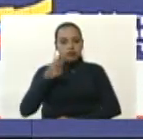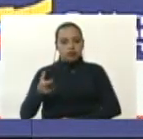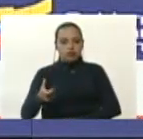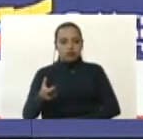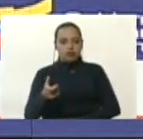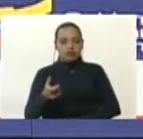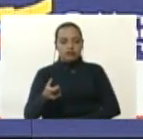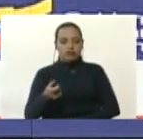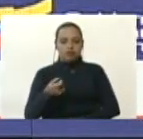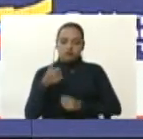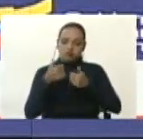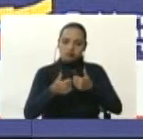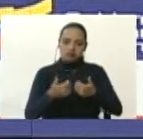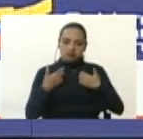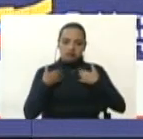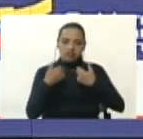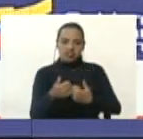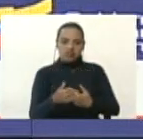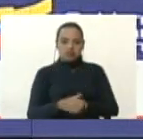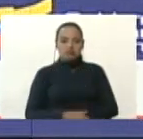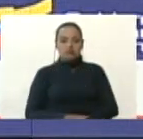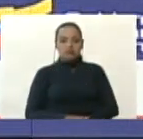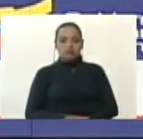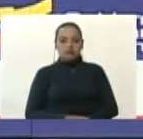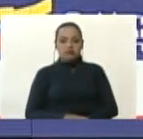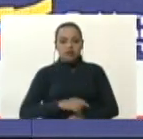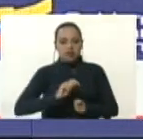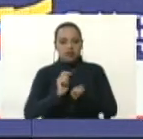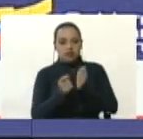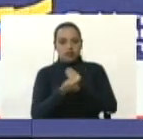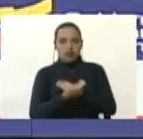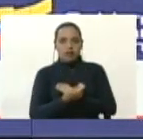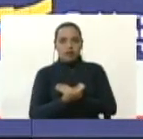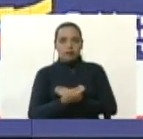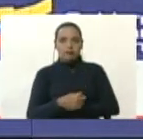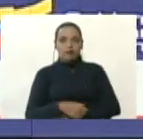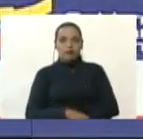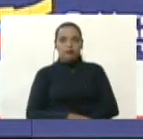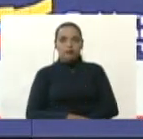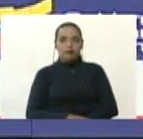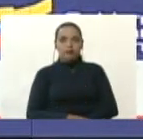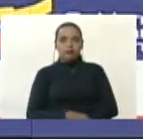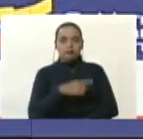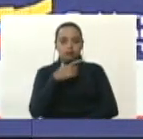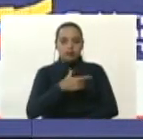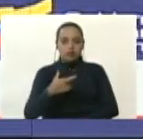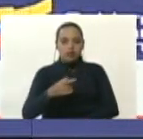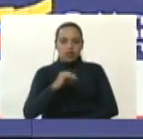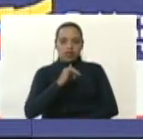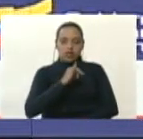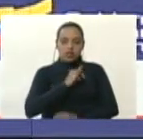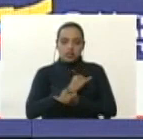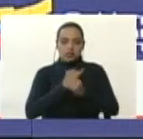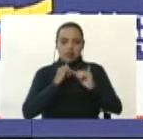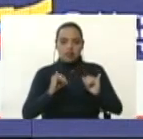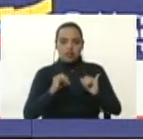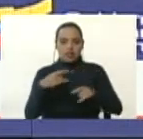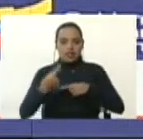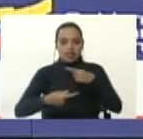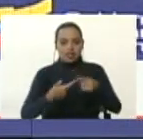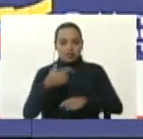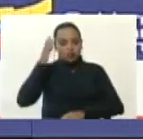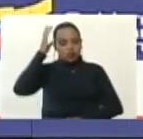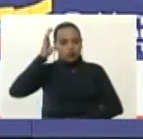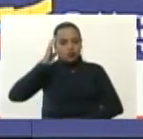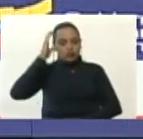para la salud, convertirnos en entes independientes en la generación de